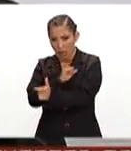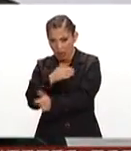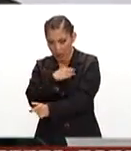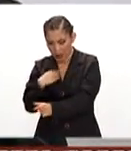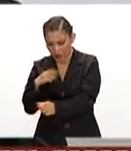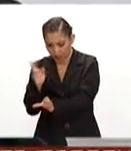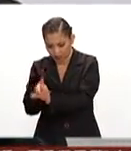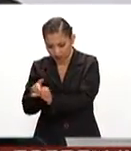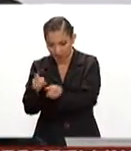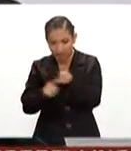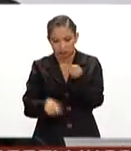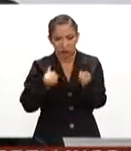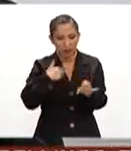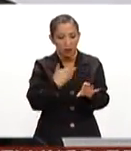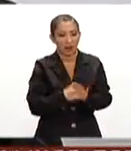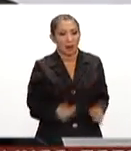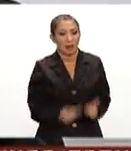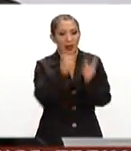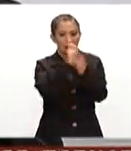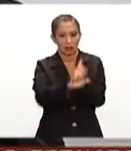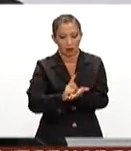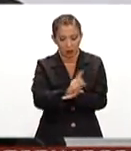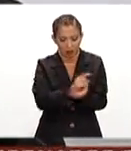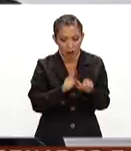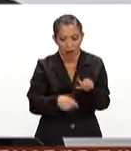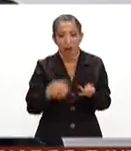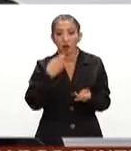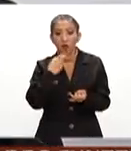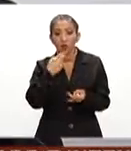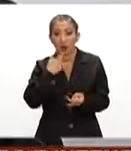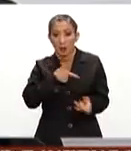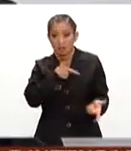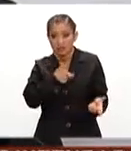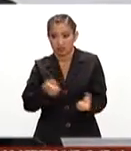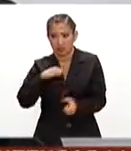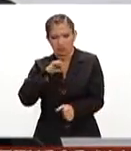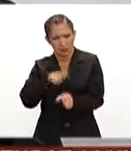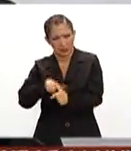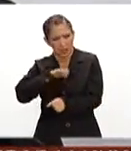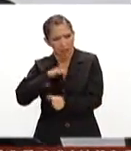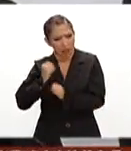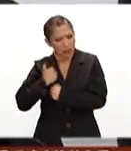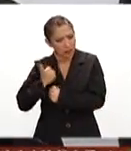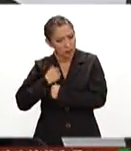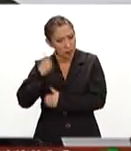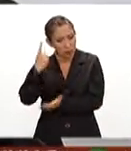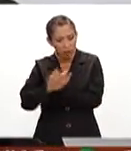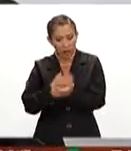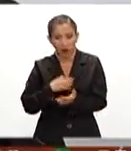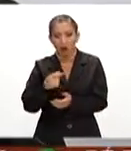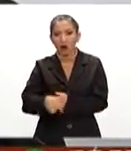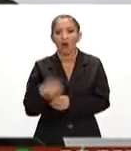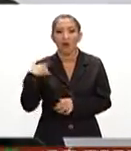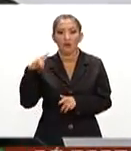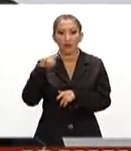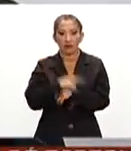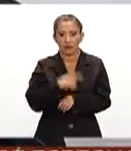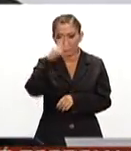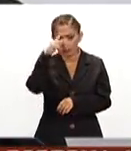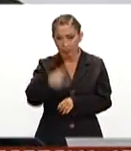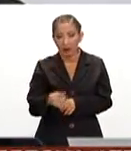organizada, contra la salud, posesión de arma de fuego de uso exclusivo del ejército, armada y fuerza